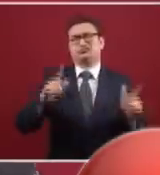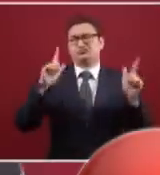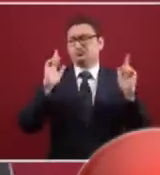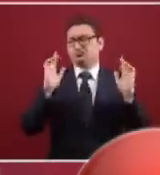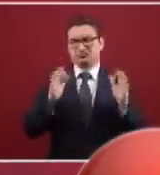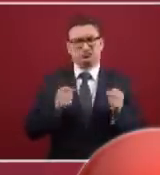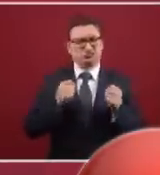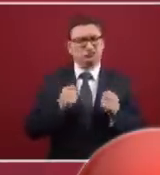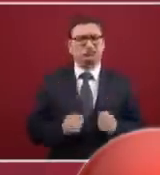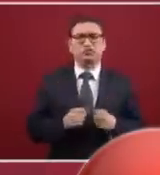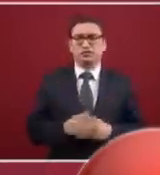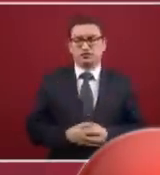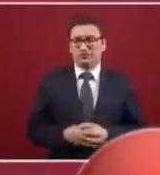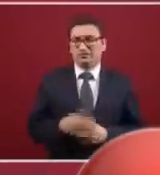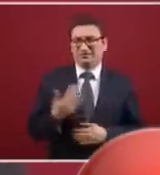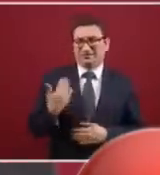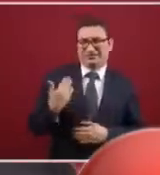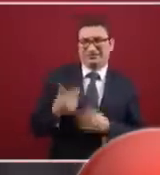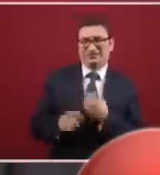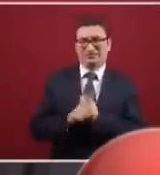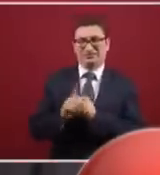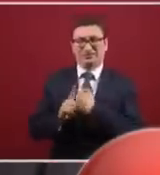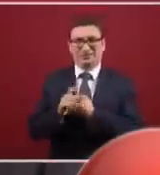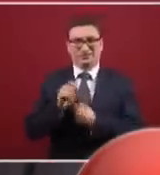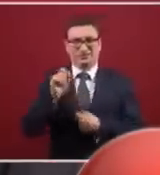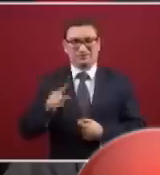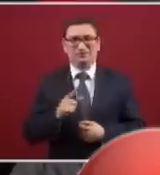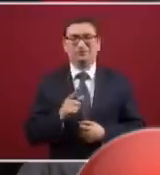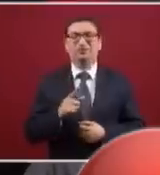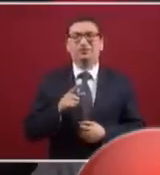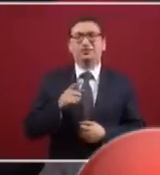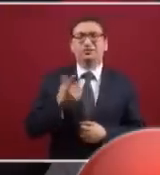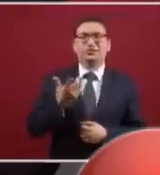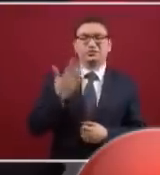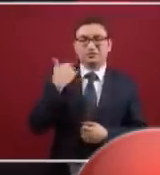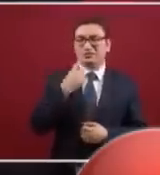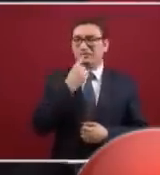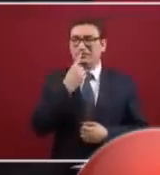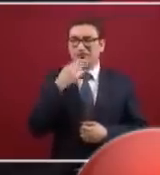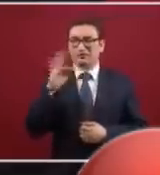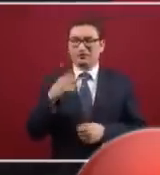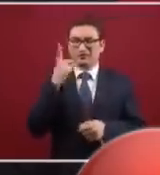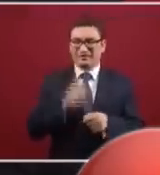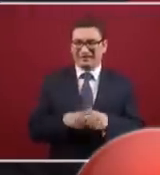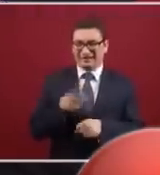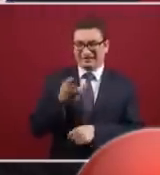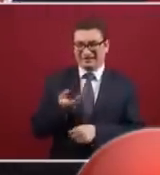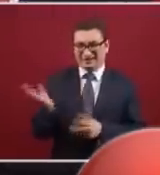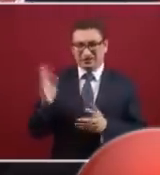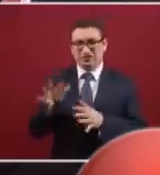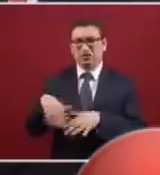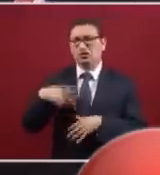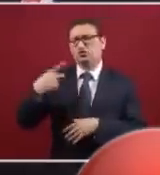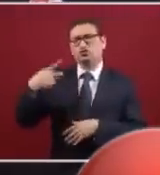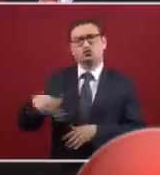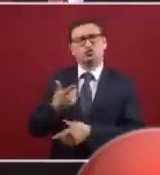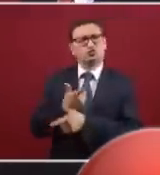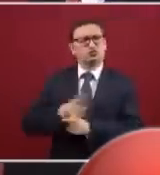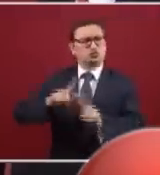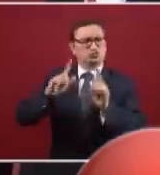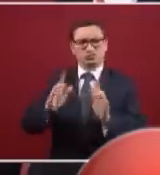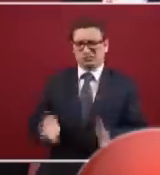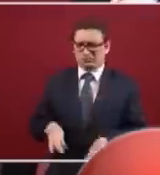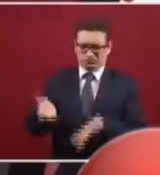Este problema que se presentó con la Policía Federal, te dieron todas las libertades, se van a seguir